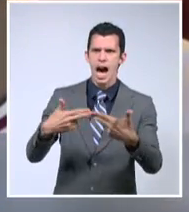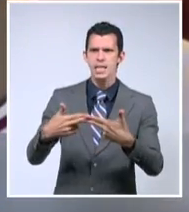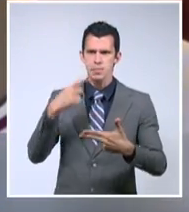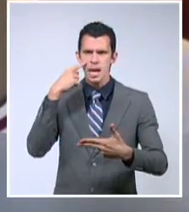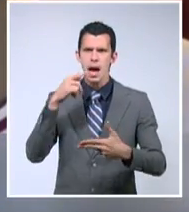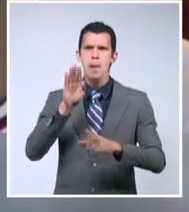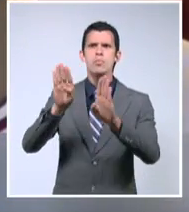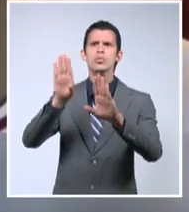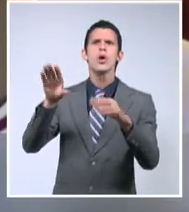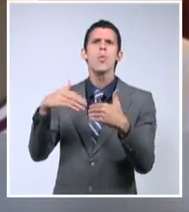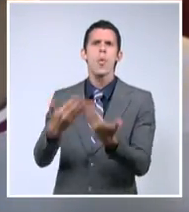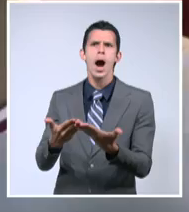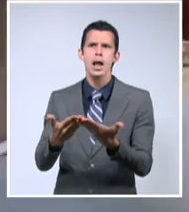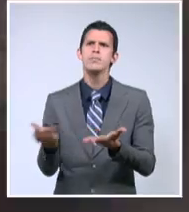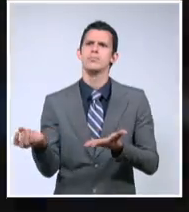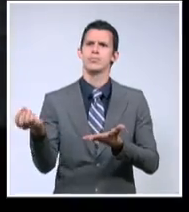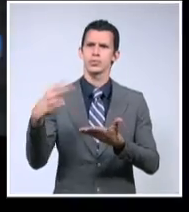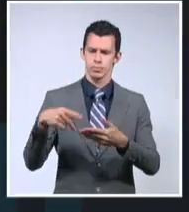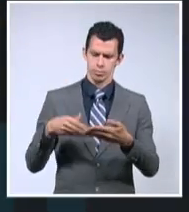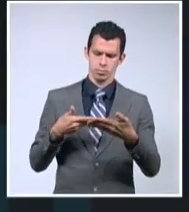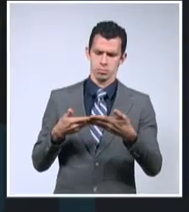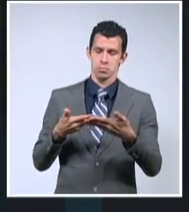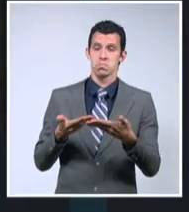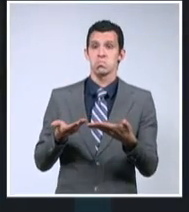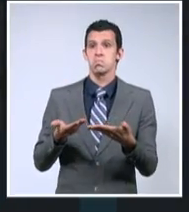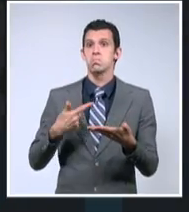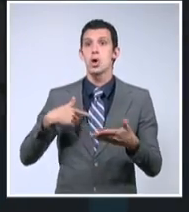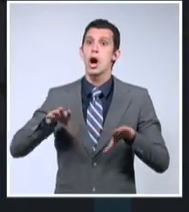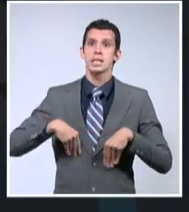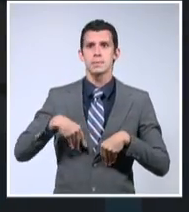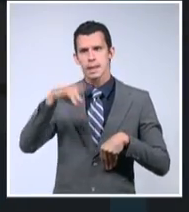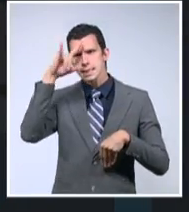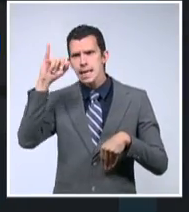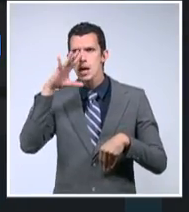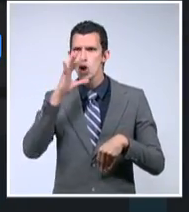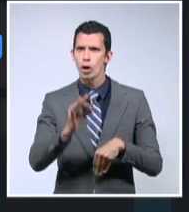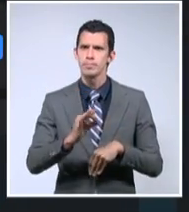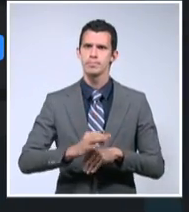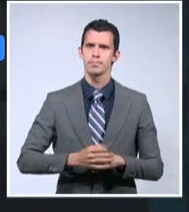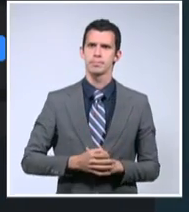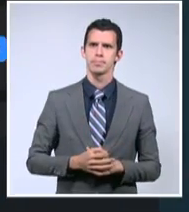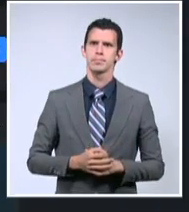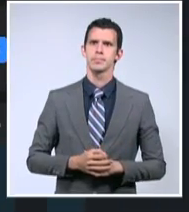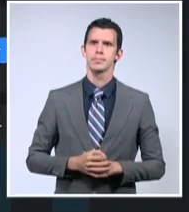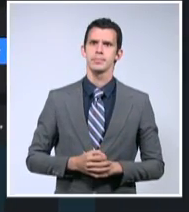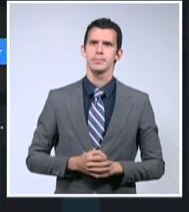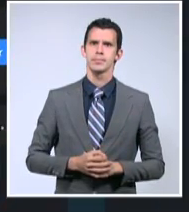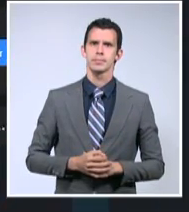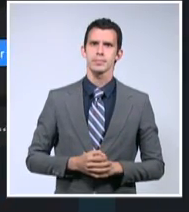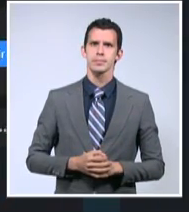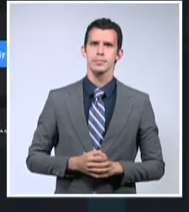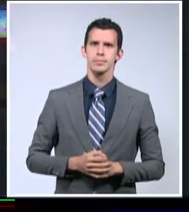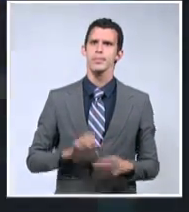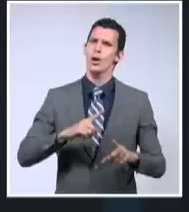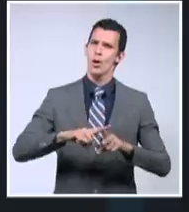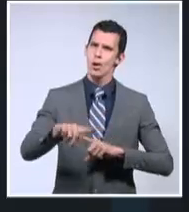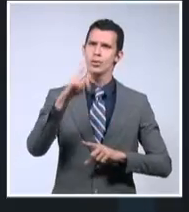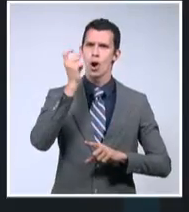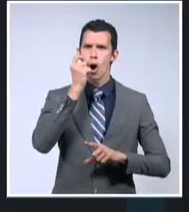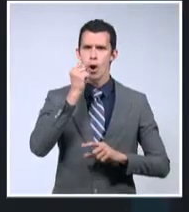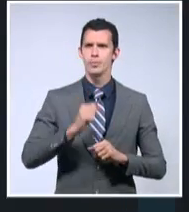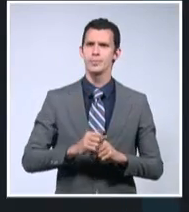todo, cómo era, porque yo nunca le dije que sí. Junto al terrorista cubano residente en Estados Unidos, Iván Leiva Basulto,